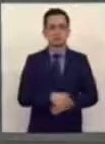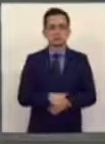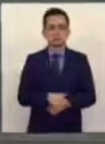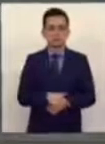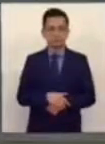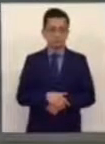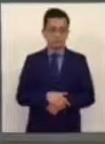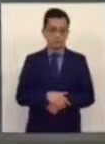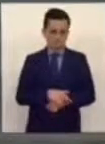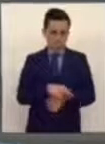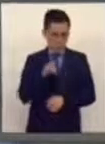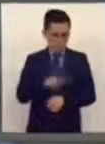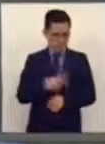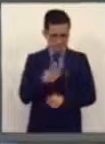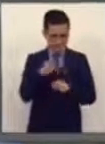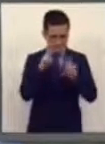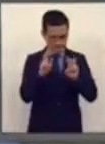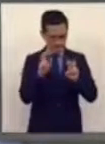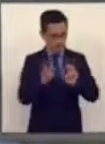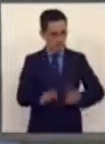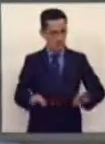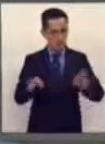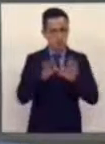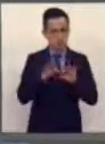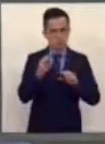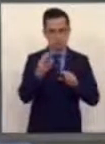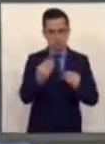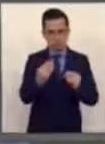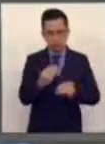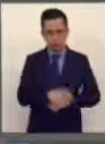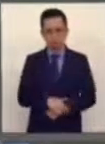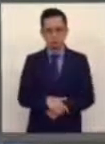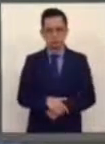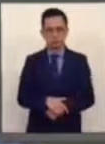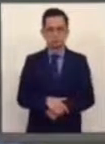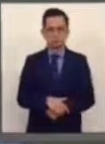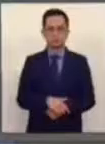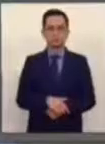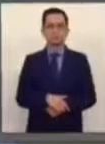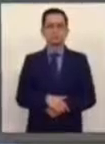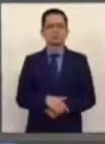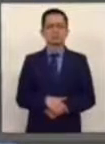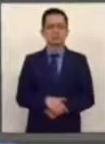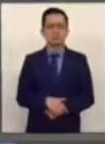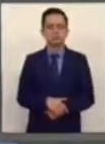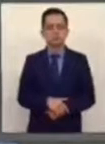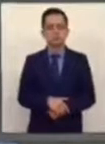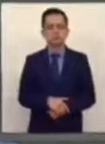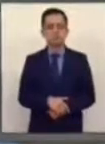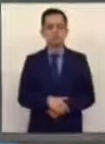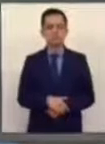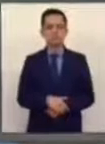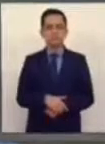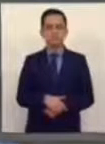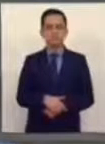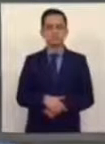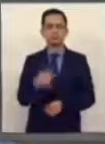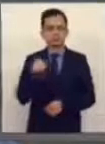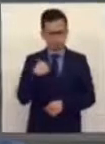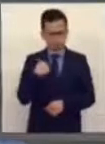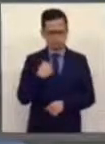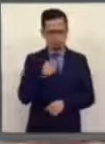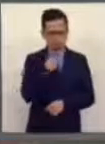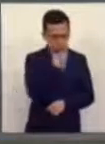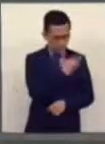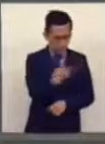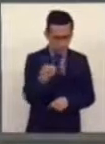es de vital importancia. Yo sí hago de conocimiento de